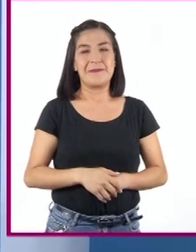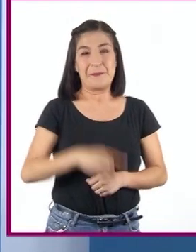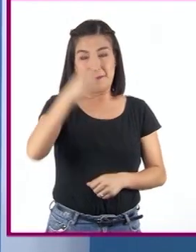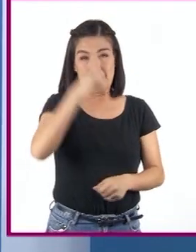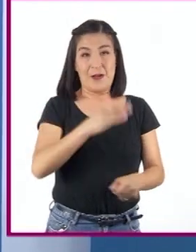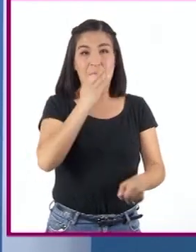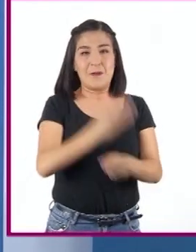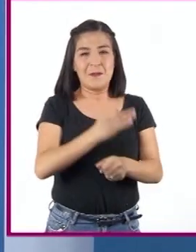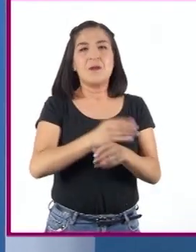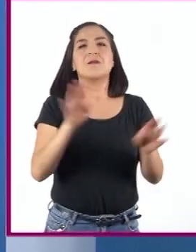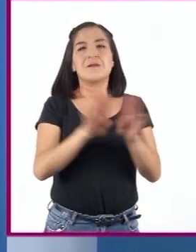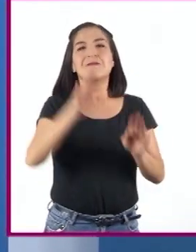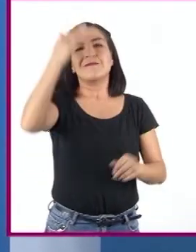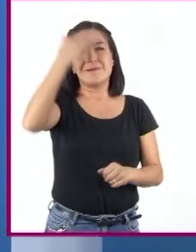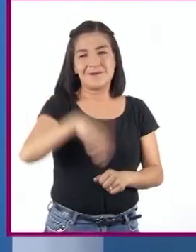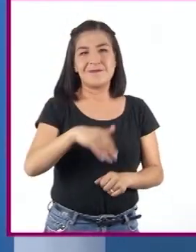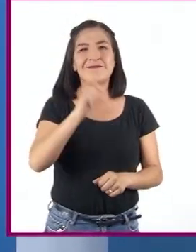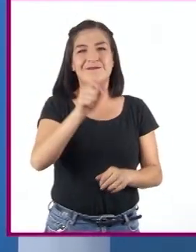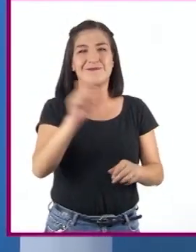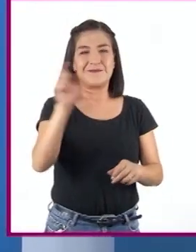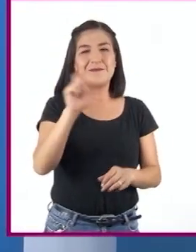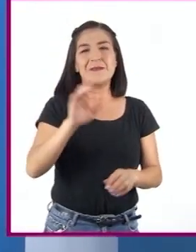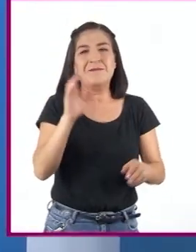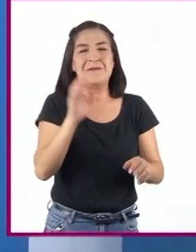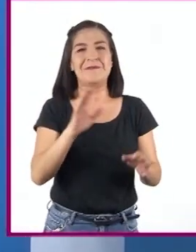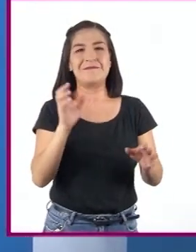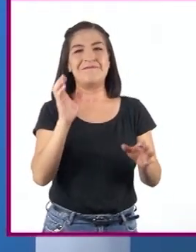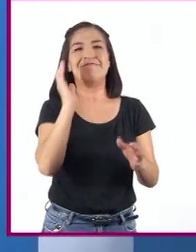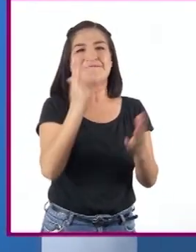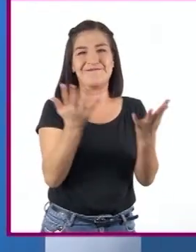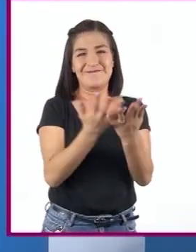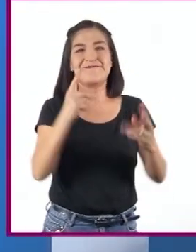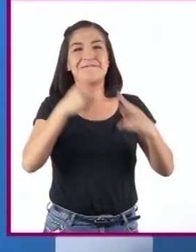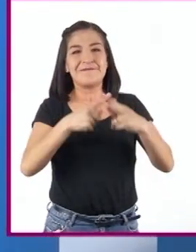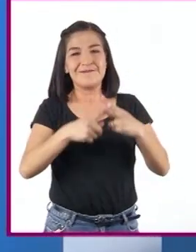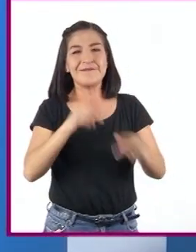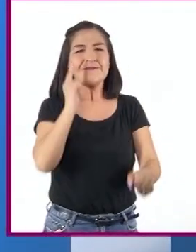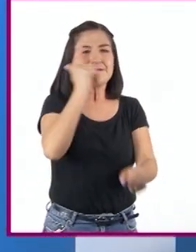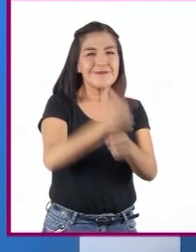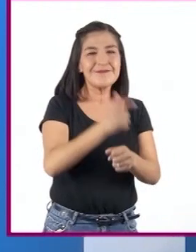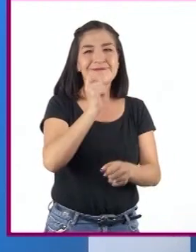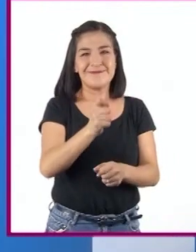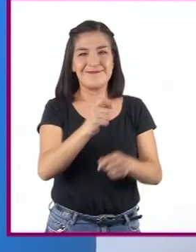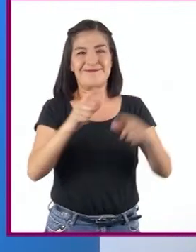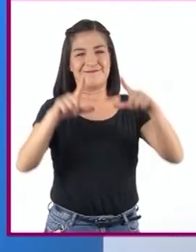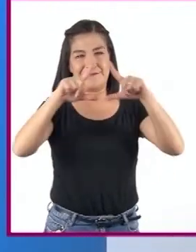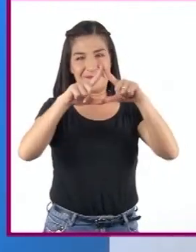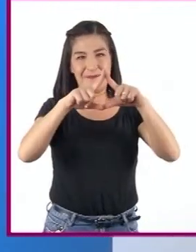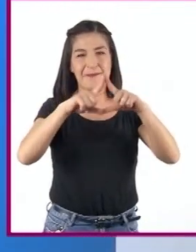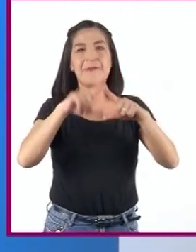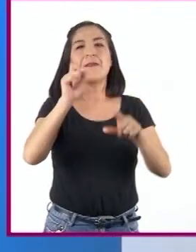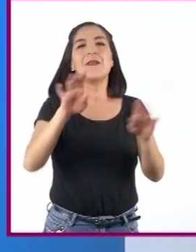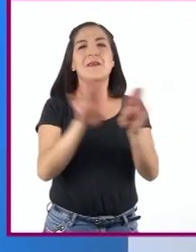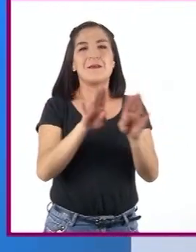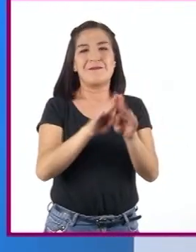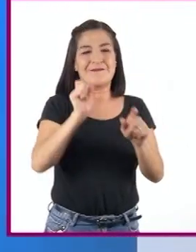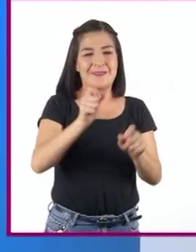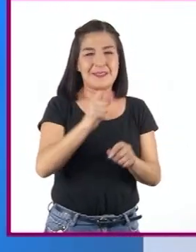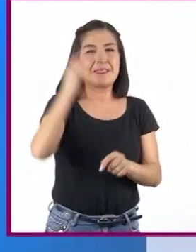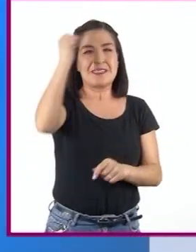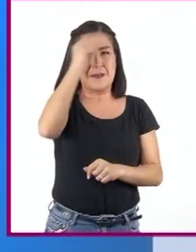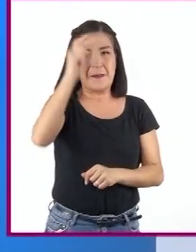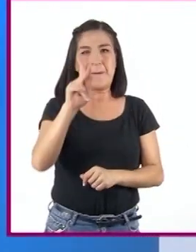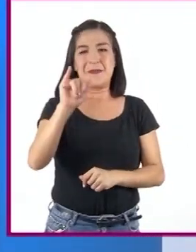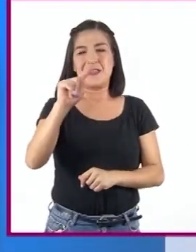de ahora, sabrán que cuando en una situación geométrica identifican triángulos rectángulos, el teorema de Pitágoras debe